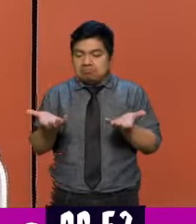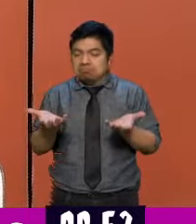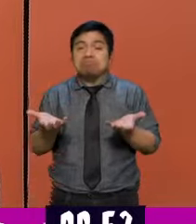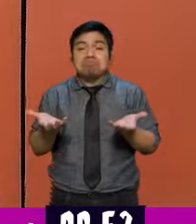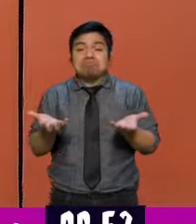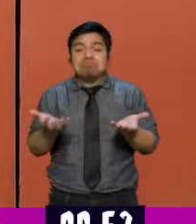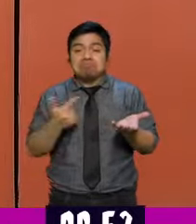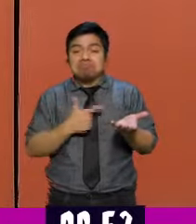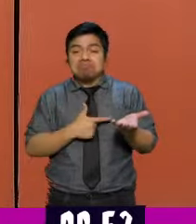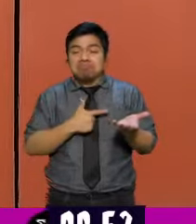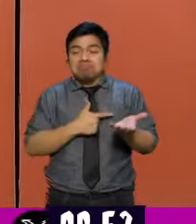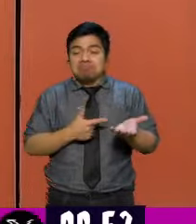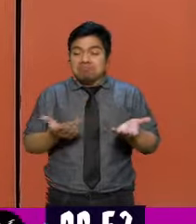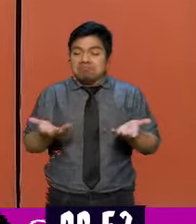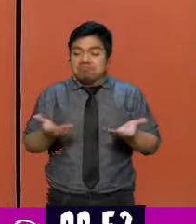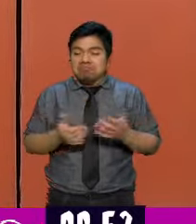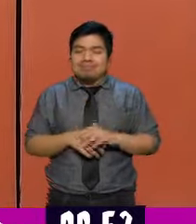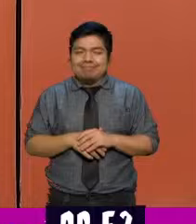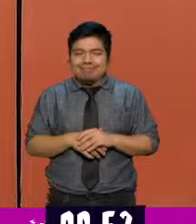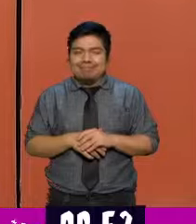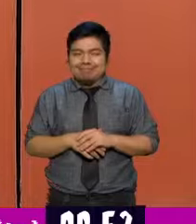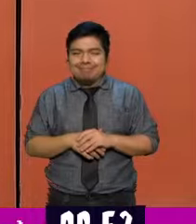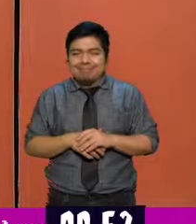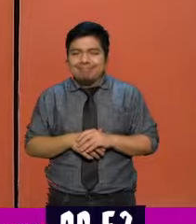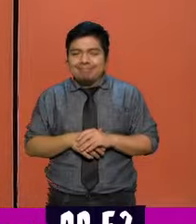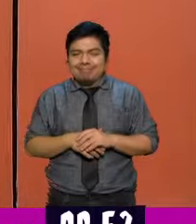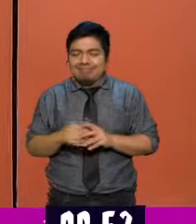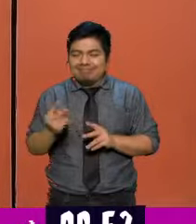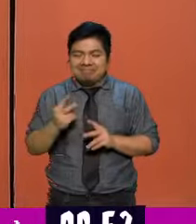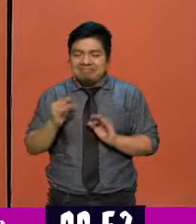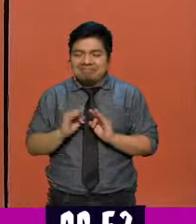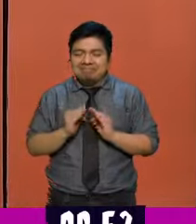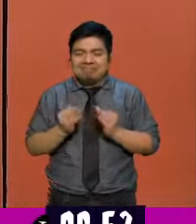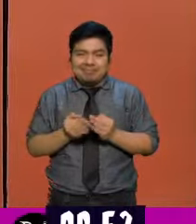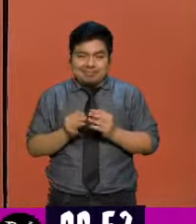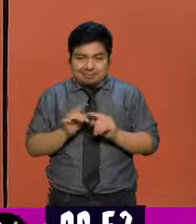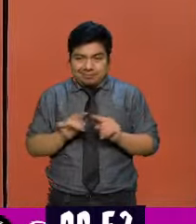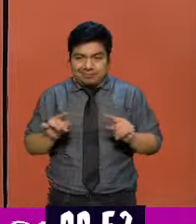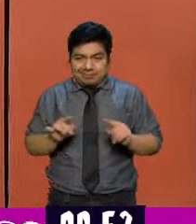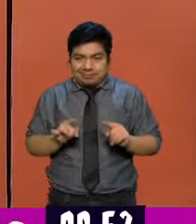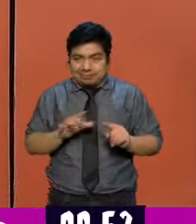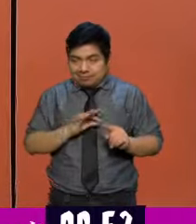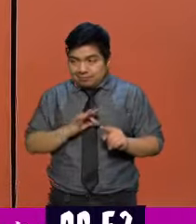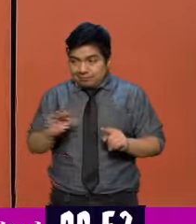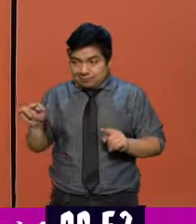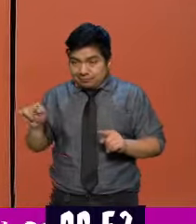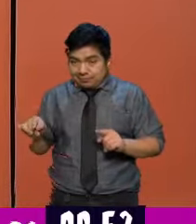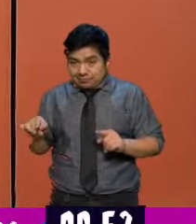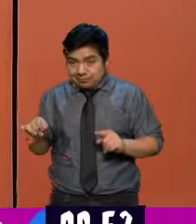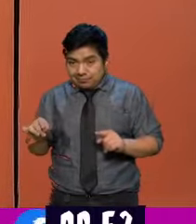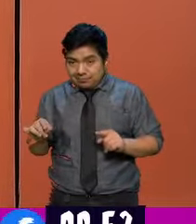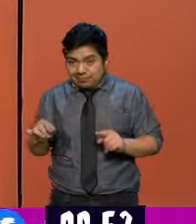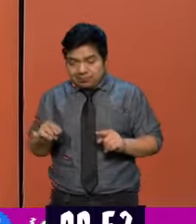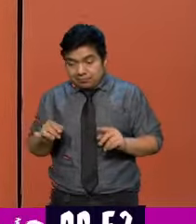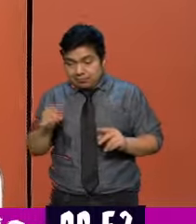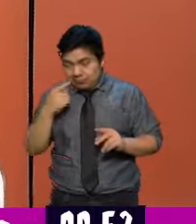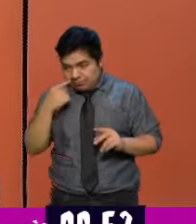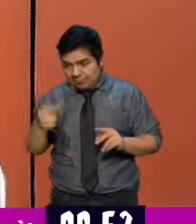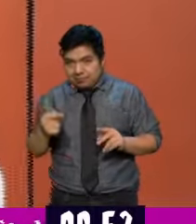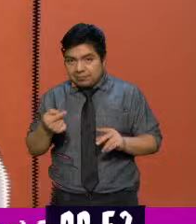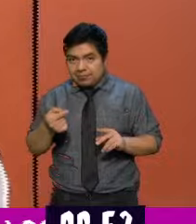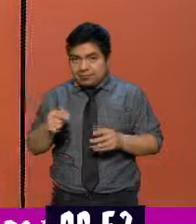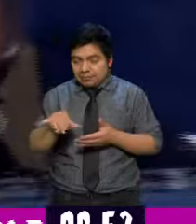más? ¡Ah, caramba! Bueno, son como estilos vamos a terminar. ¿Sí me escucharon cómo se cocina? No, sí. Porque estábamos acá. Doramos con